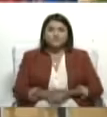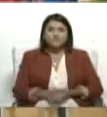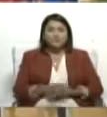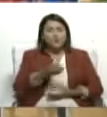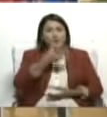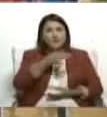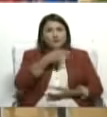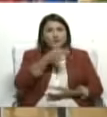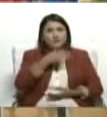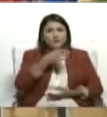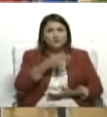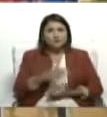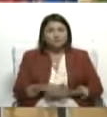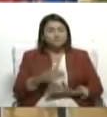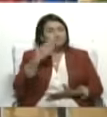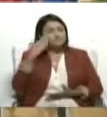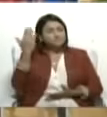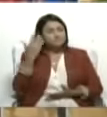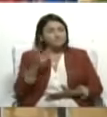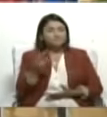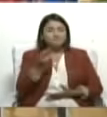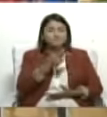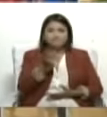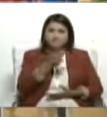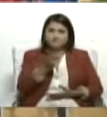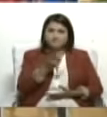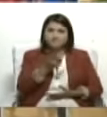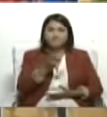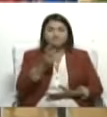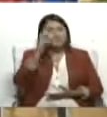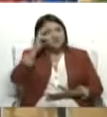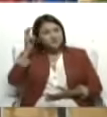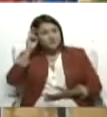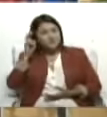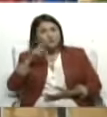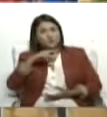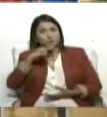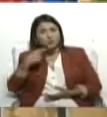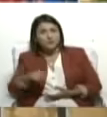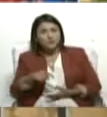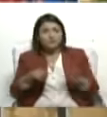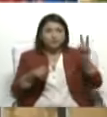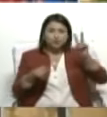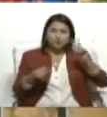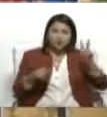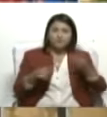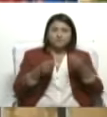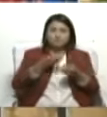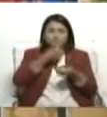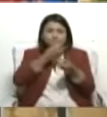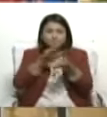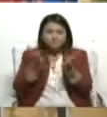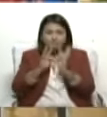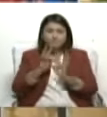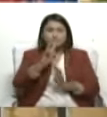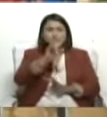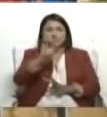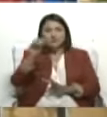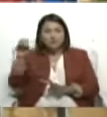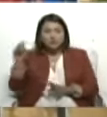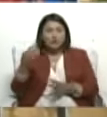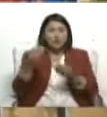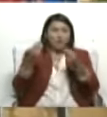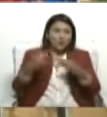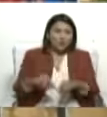tardes. Bien, acabamos de escuchar las declaraciones de los cancilleres de Rusia y Venezuela, quienes han destacado los más de 300 acuerdos